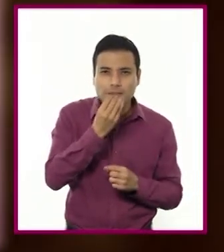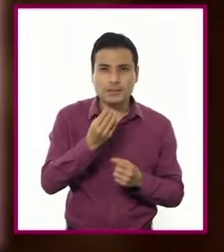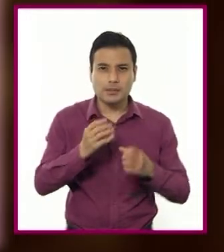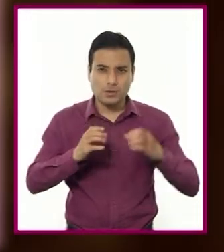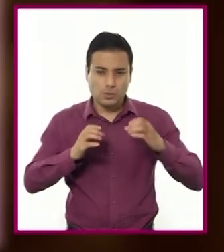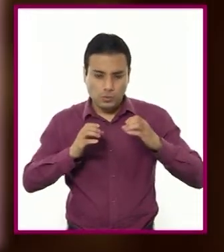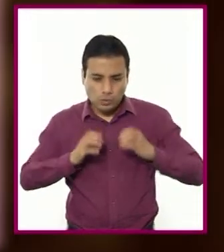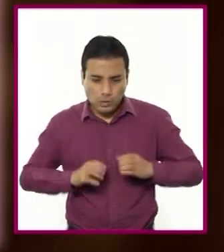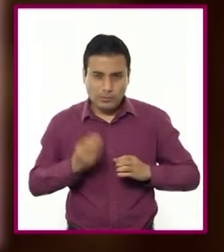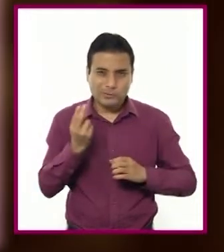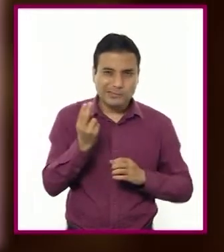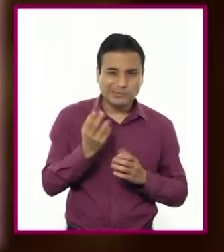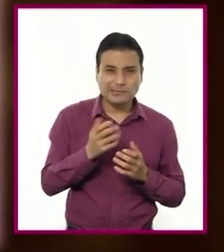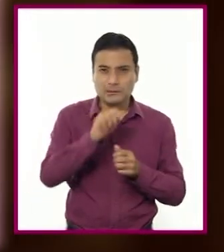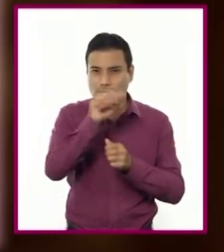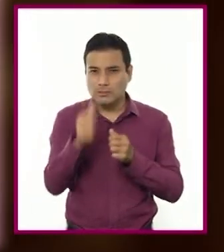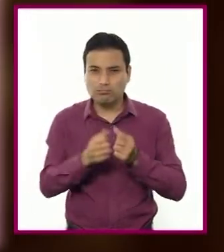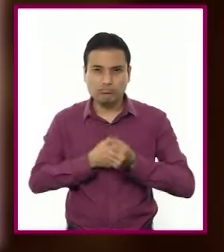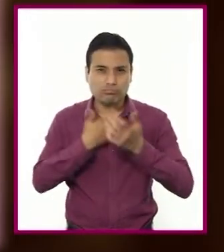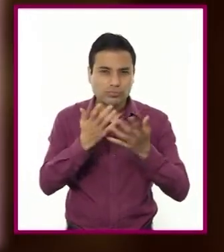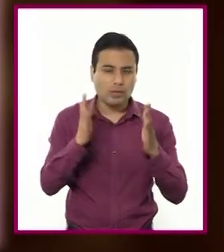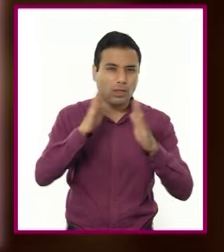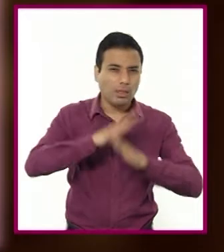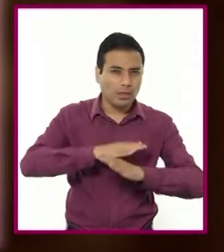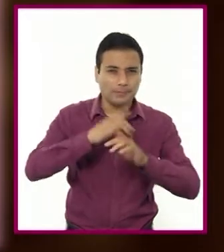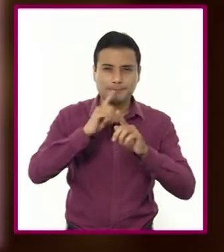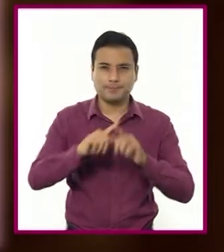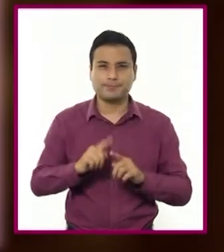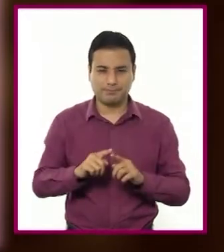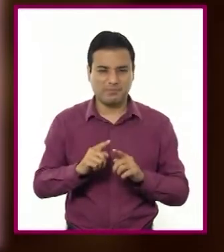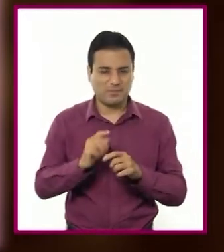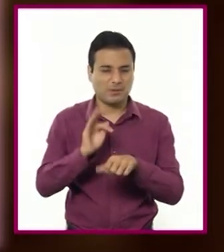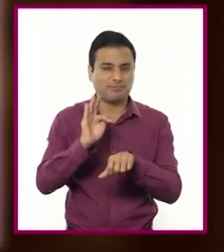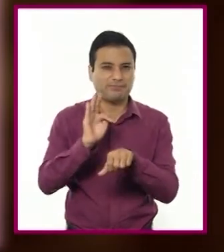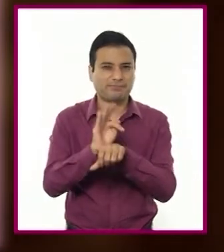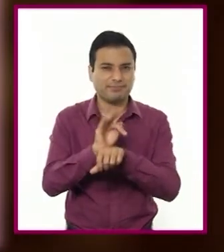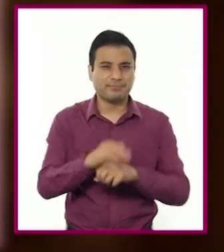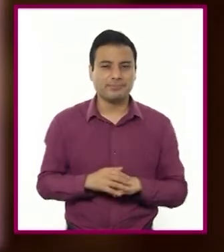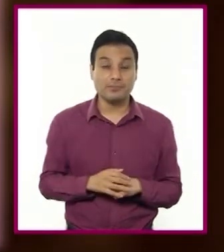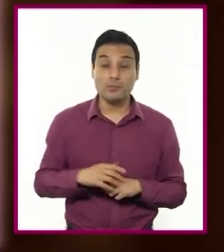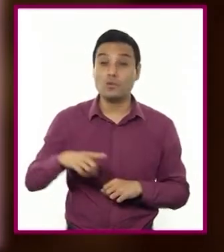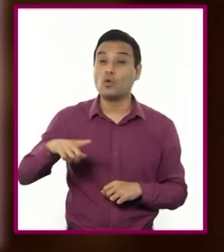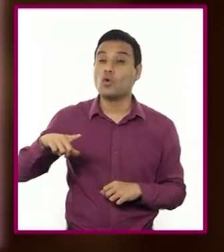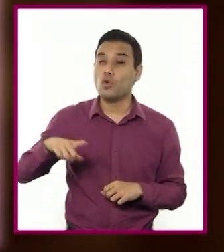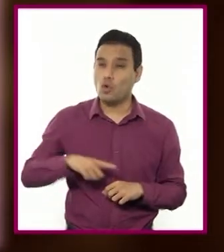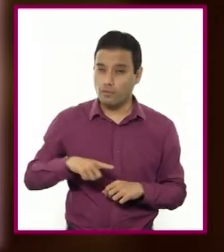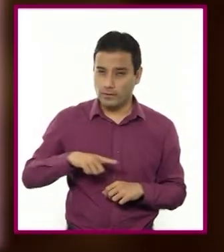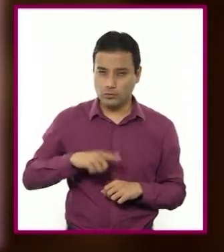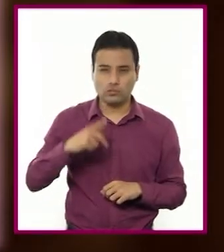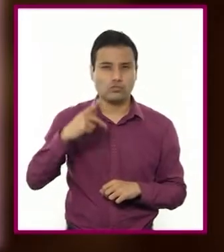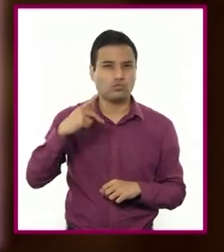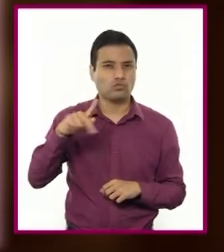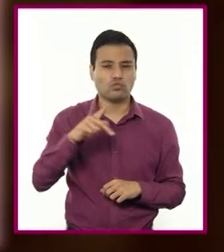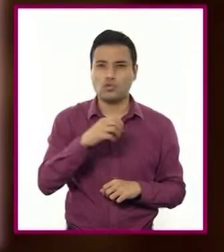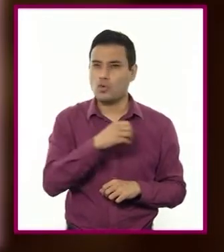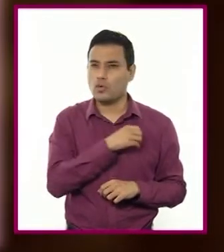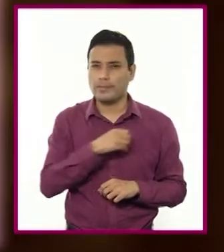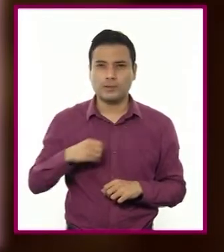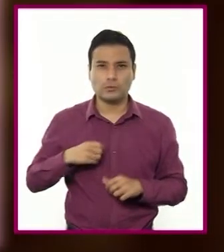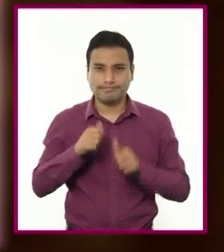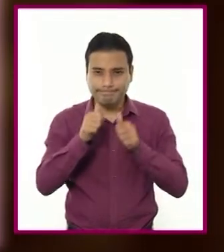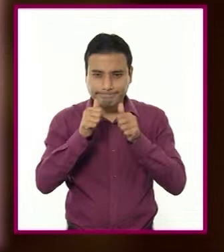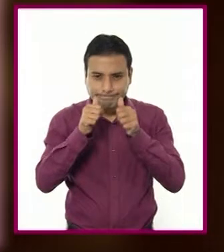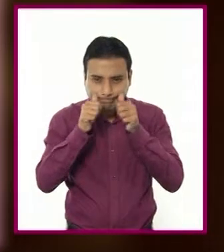física, necesidades artísticas y recreativas. Además, el Estado está obligado a atender condiciones particulares como